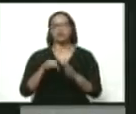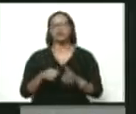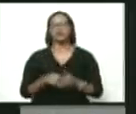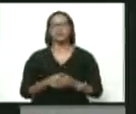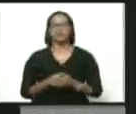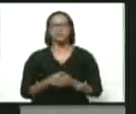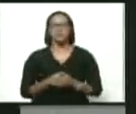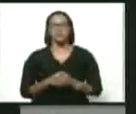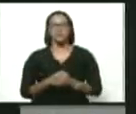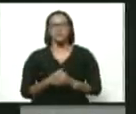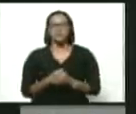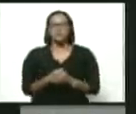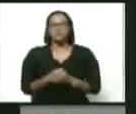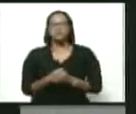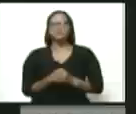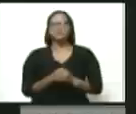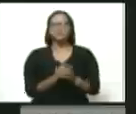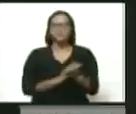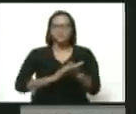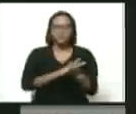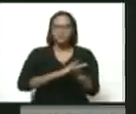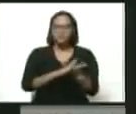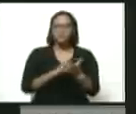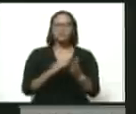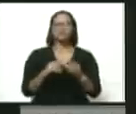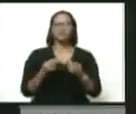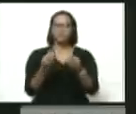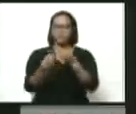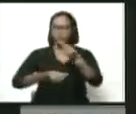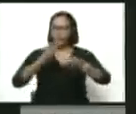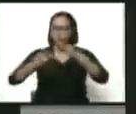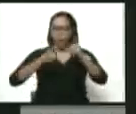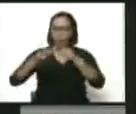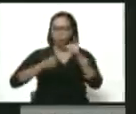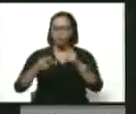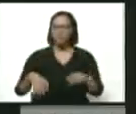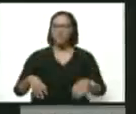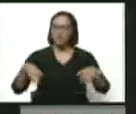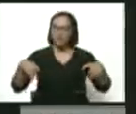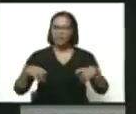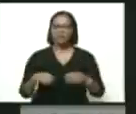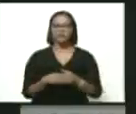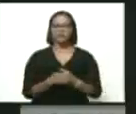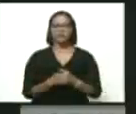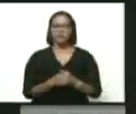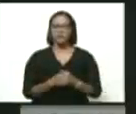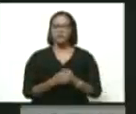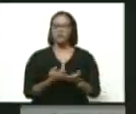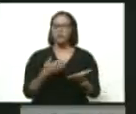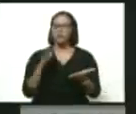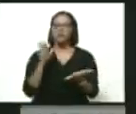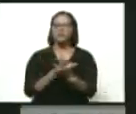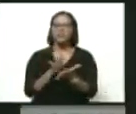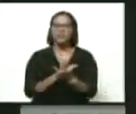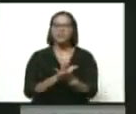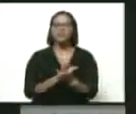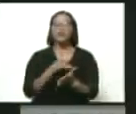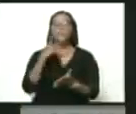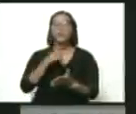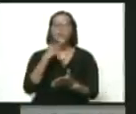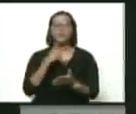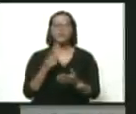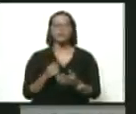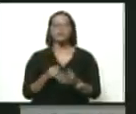crecimiento, de la recuperación con generación de riqueza, de la recuperación con paz y estabilidad política, y